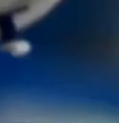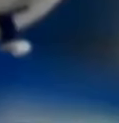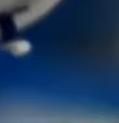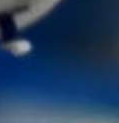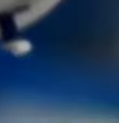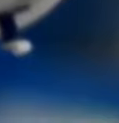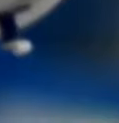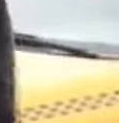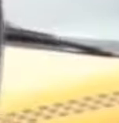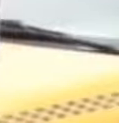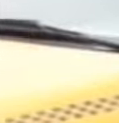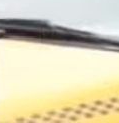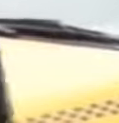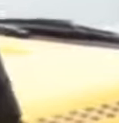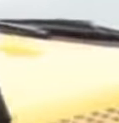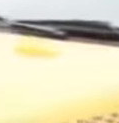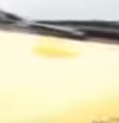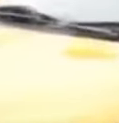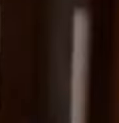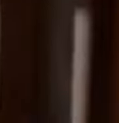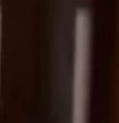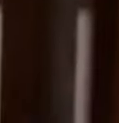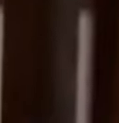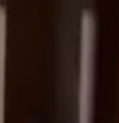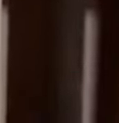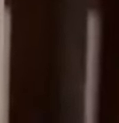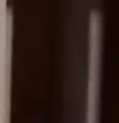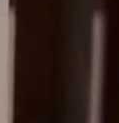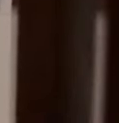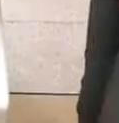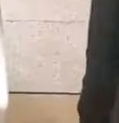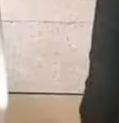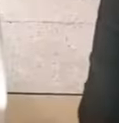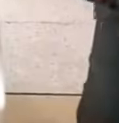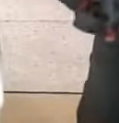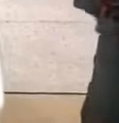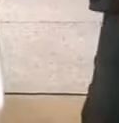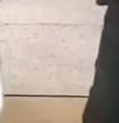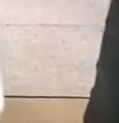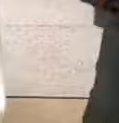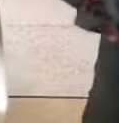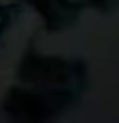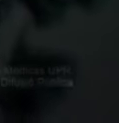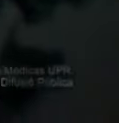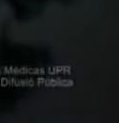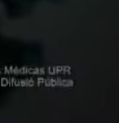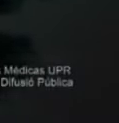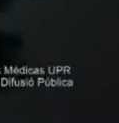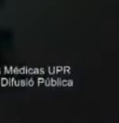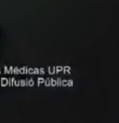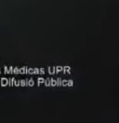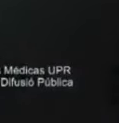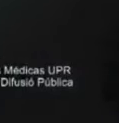las medidas de prevención. Es importante que usted utilice estrictamente todas las medidas de higiene.